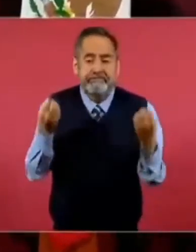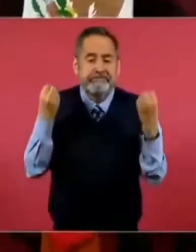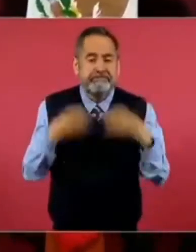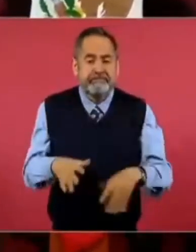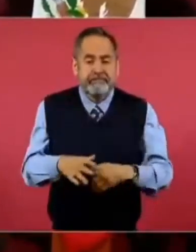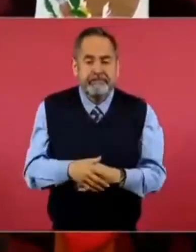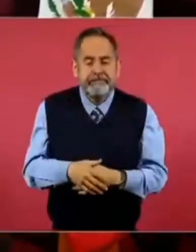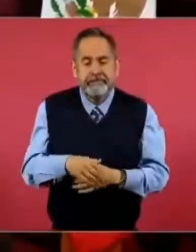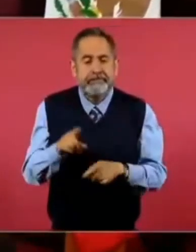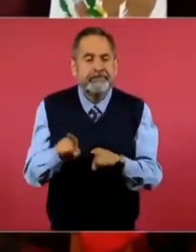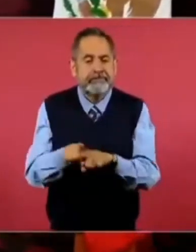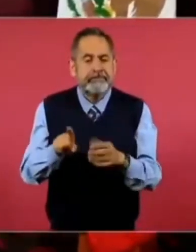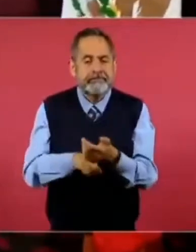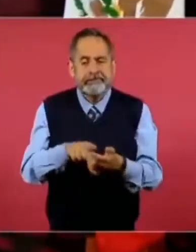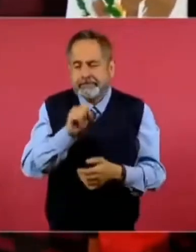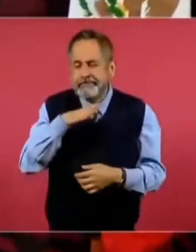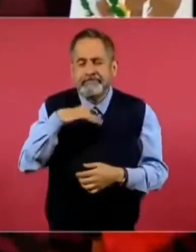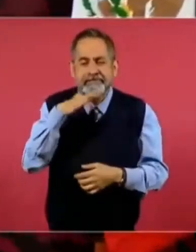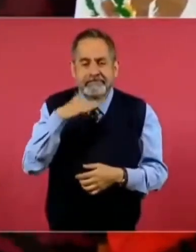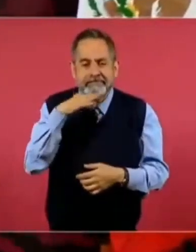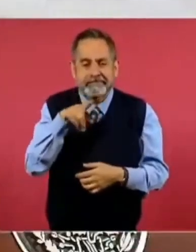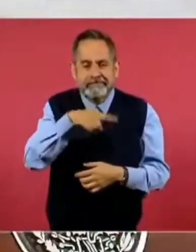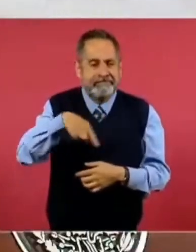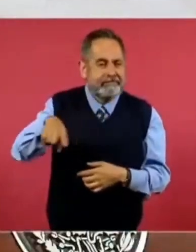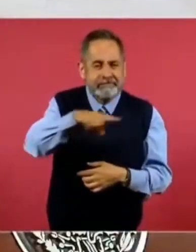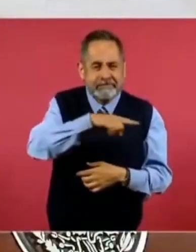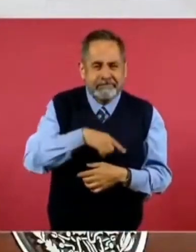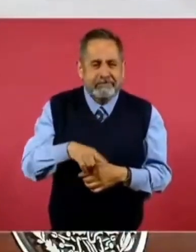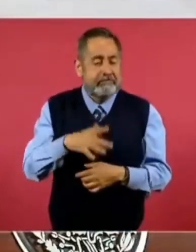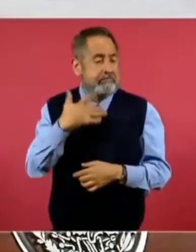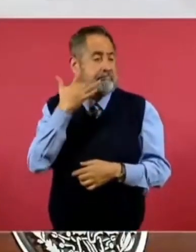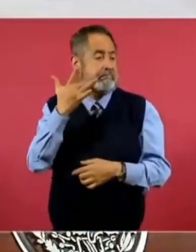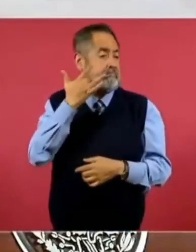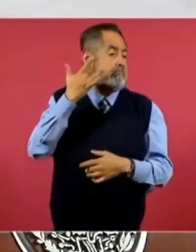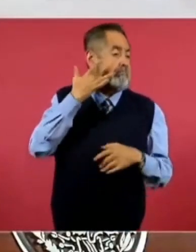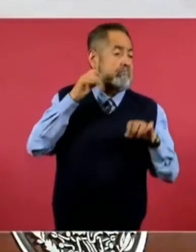son también los corruptos por lo general muy